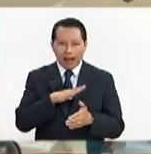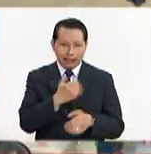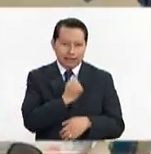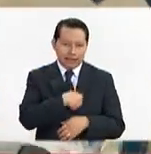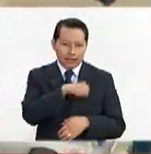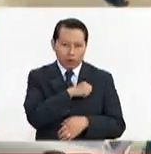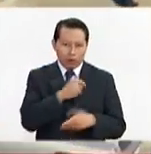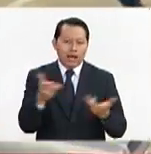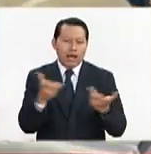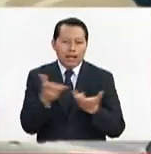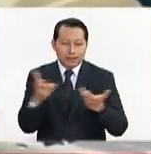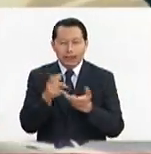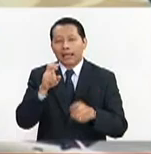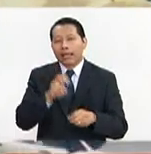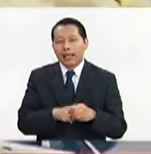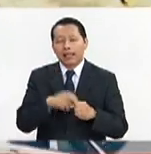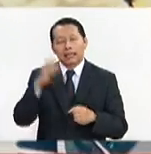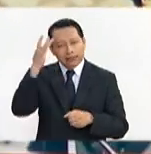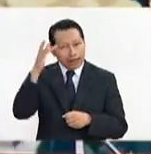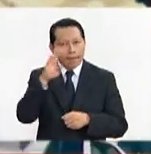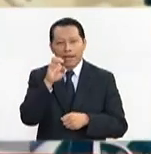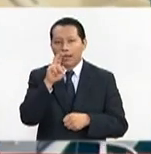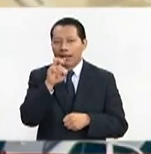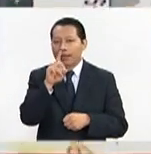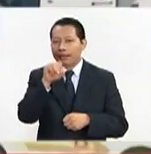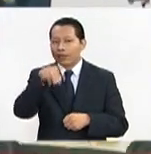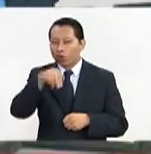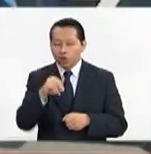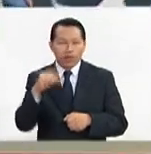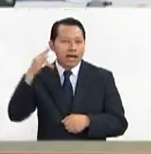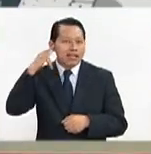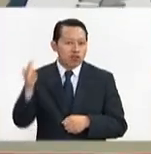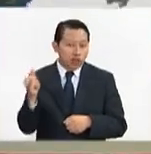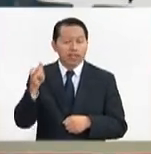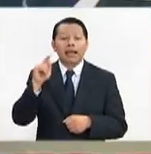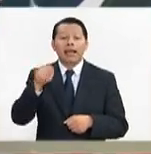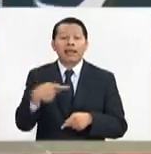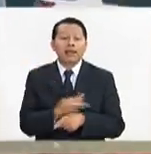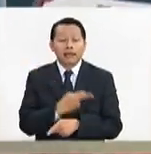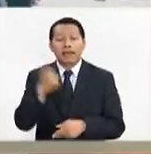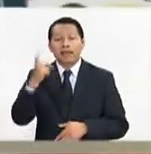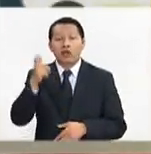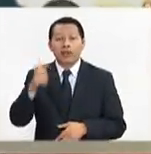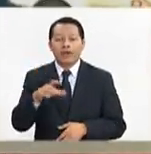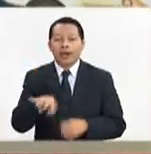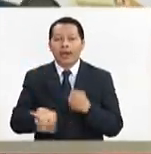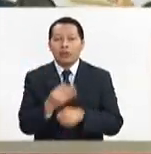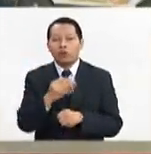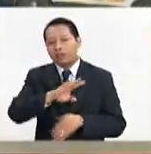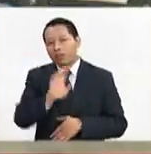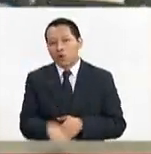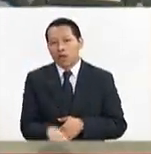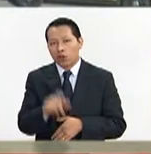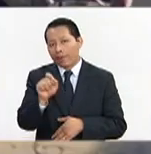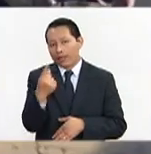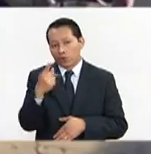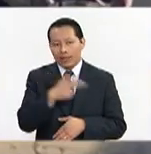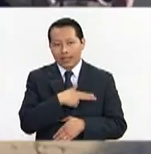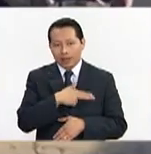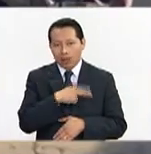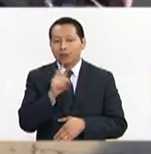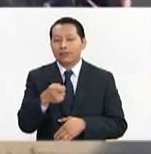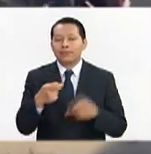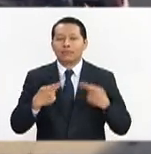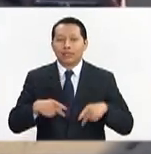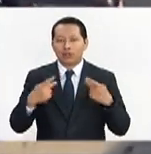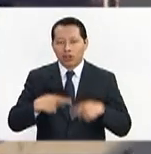que se celebraba en el condado de San Bernardino, en California. El tiroteo dejó 14 muertos y 21 heridos. Los